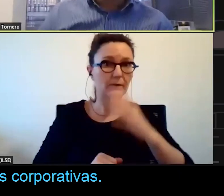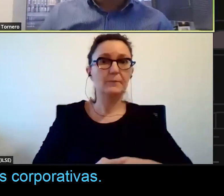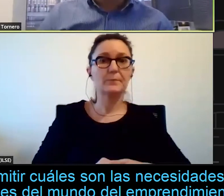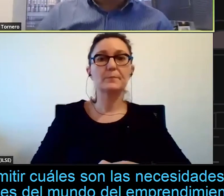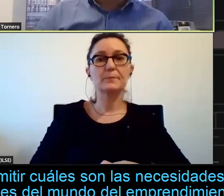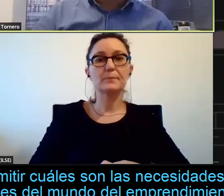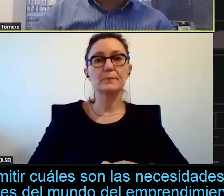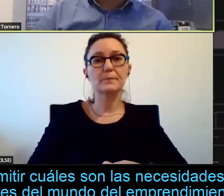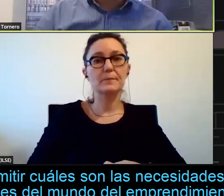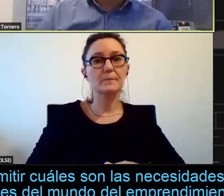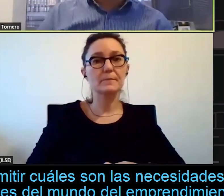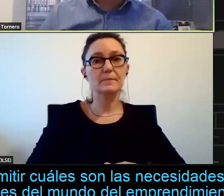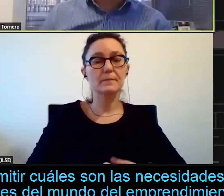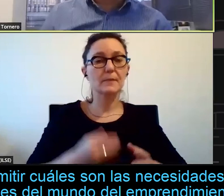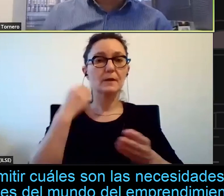es muy importante